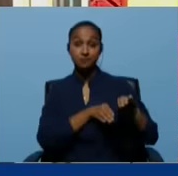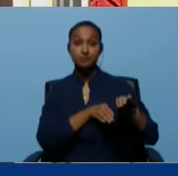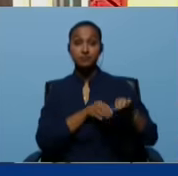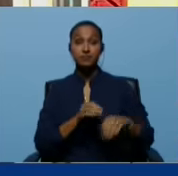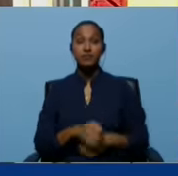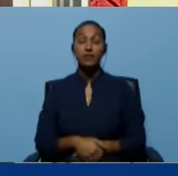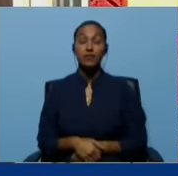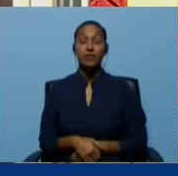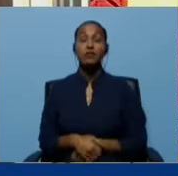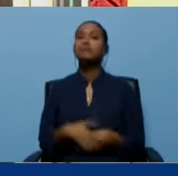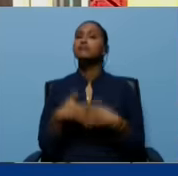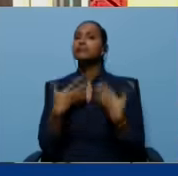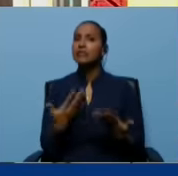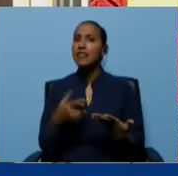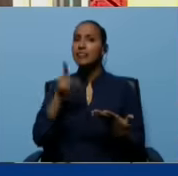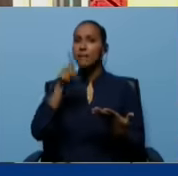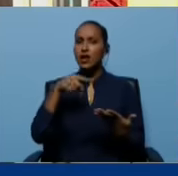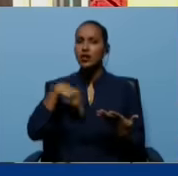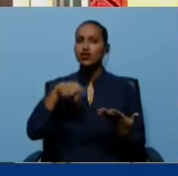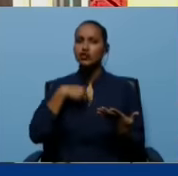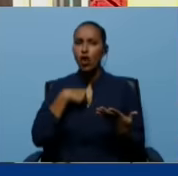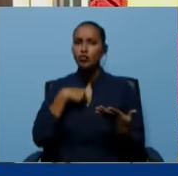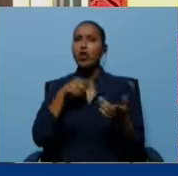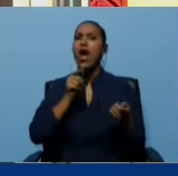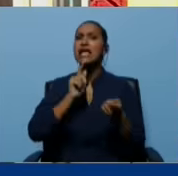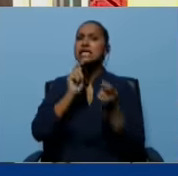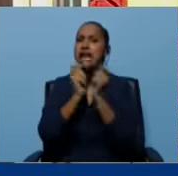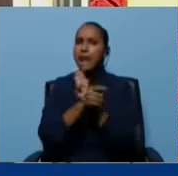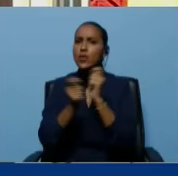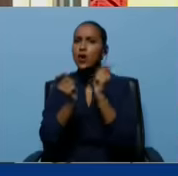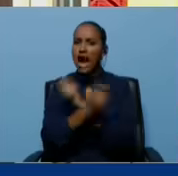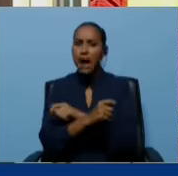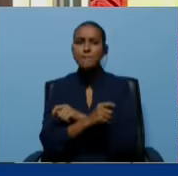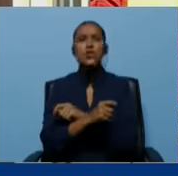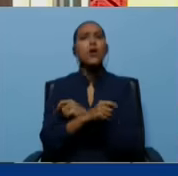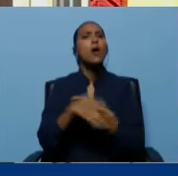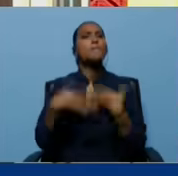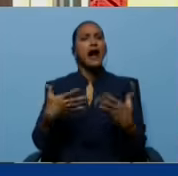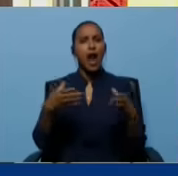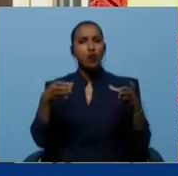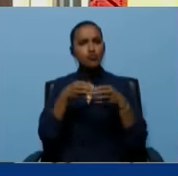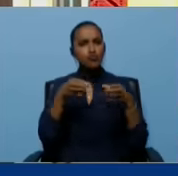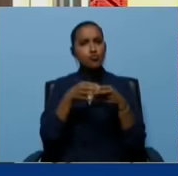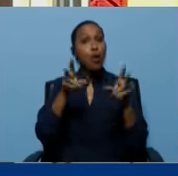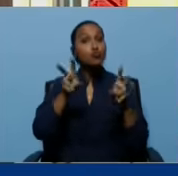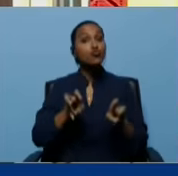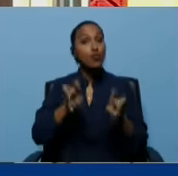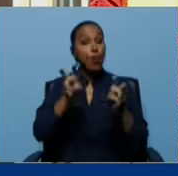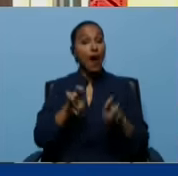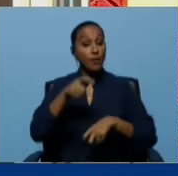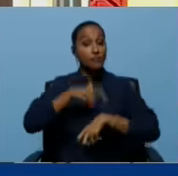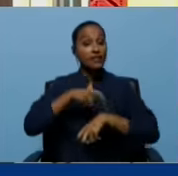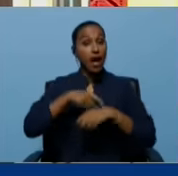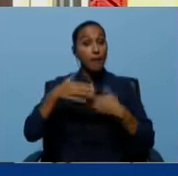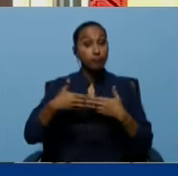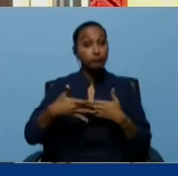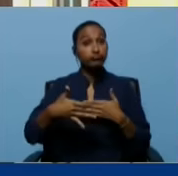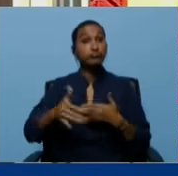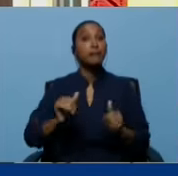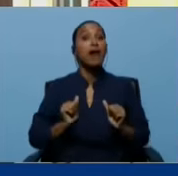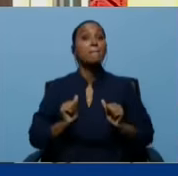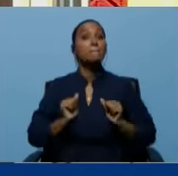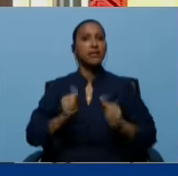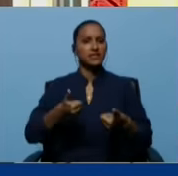también estamos haciendo algunos ajustes para fortalecer el equipo en esta nueva etapa, para arrancar como un cohete,